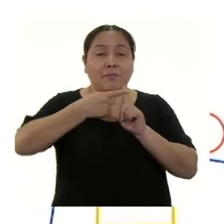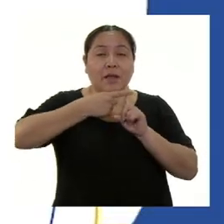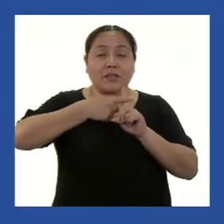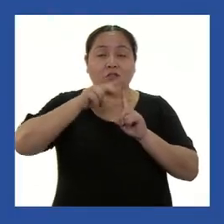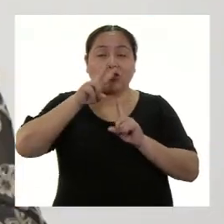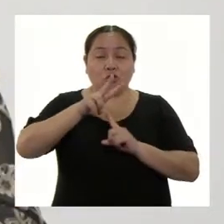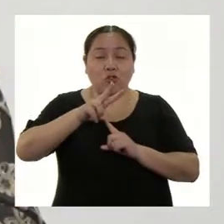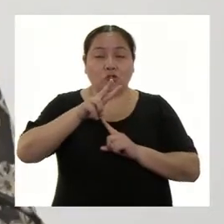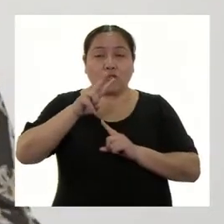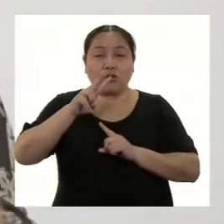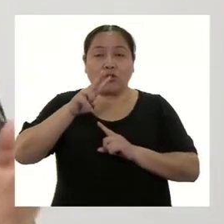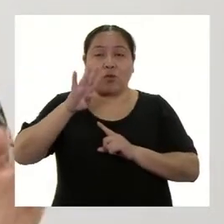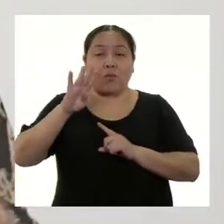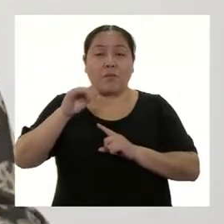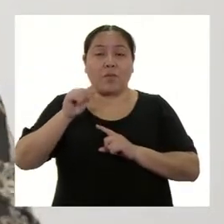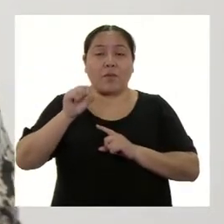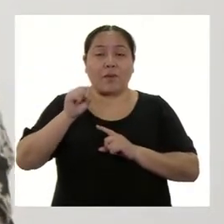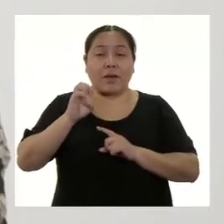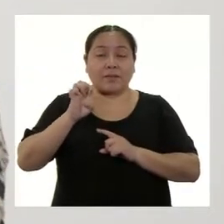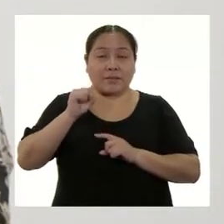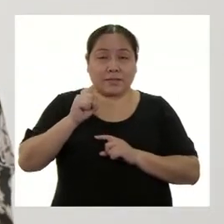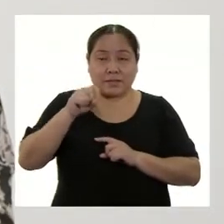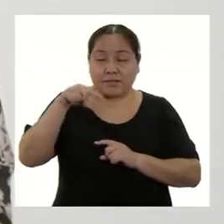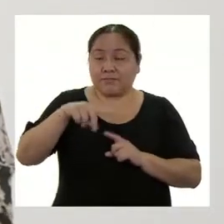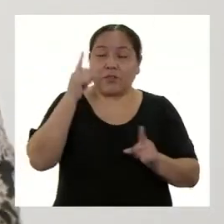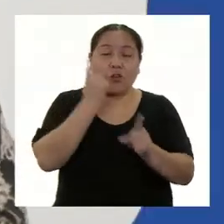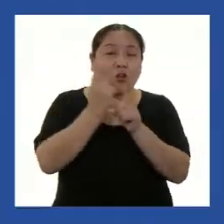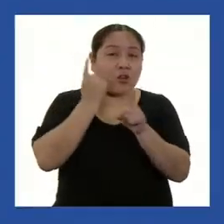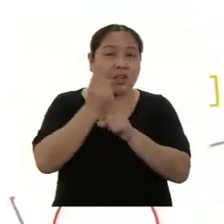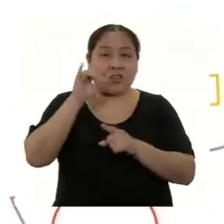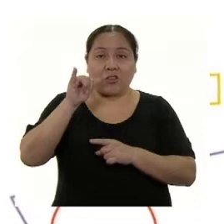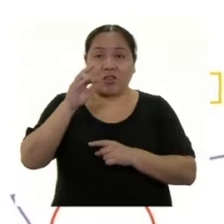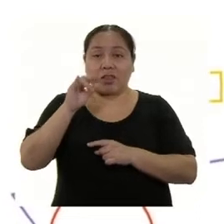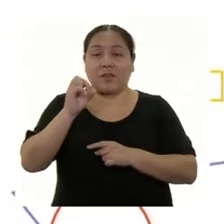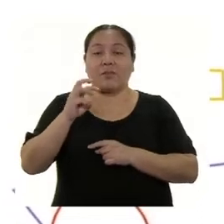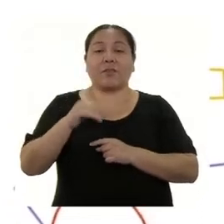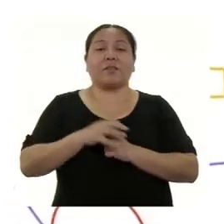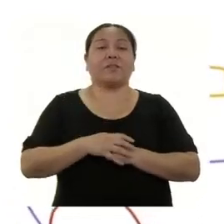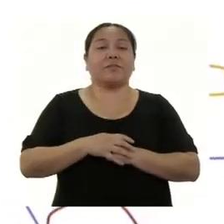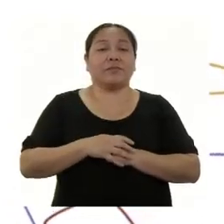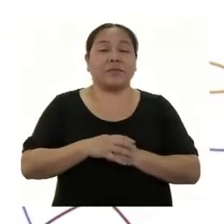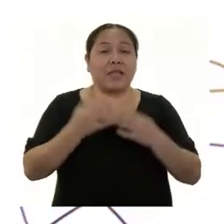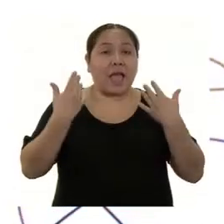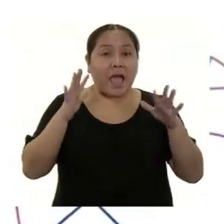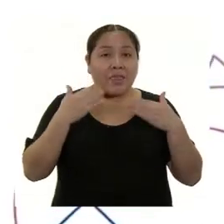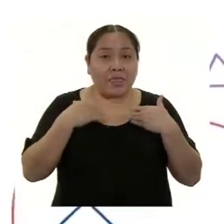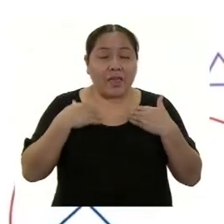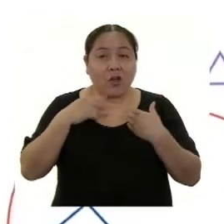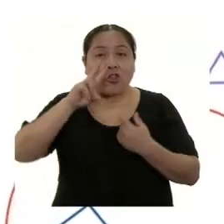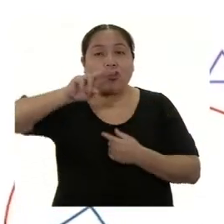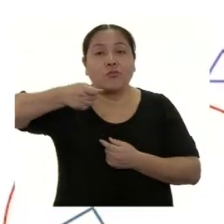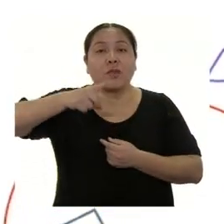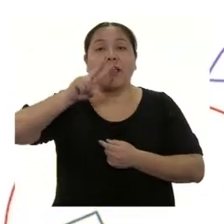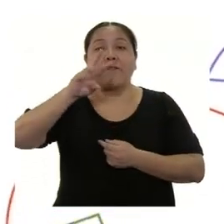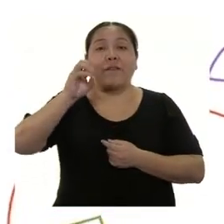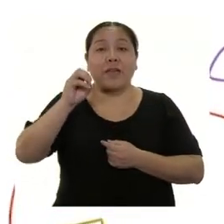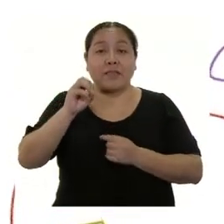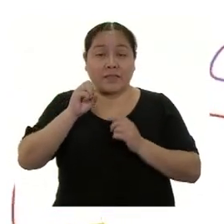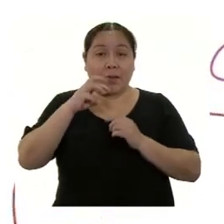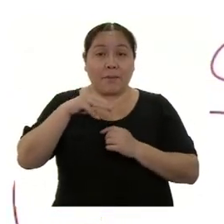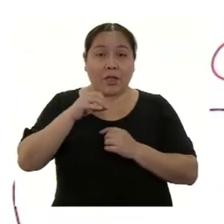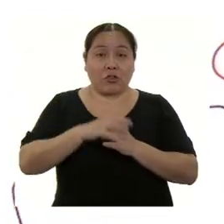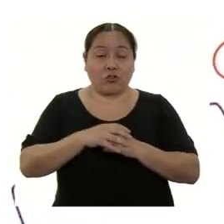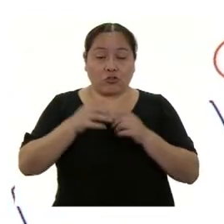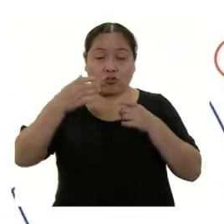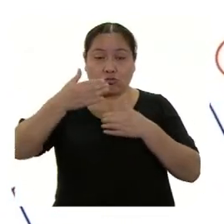¿No, profesora? Estás en lo correcto, Jeremías. Tengo entonces 2020 metros